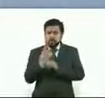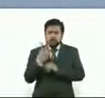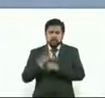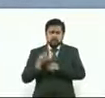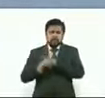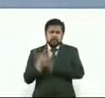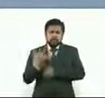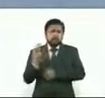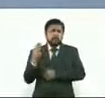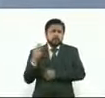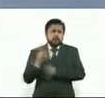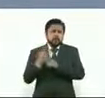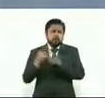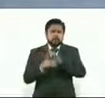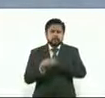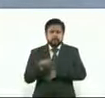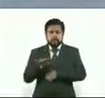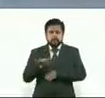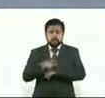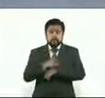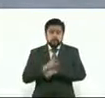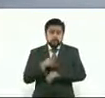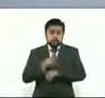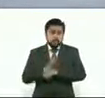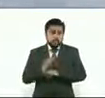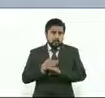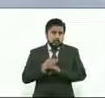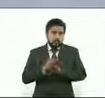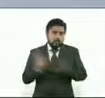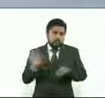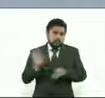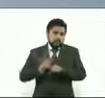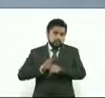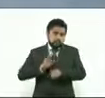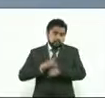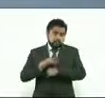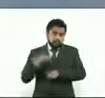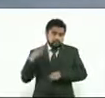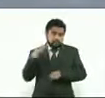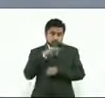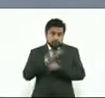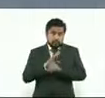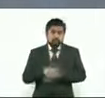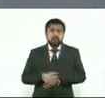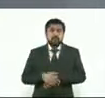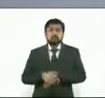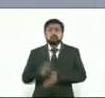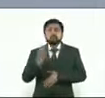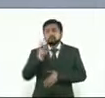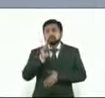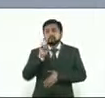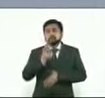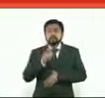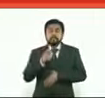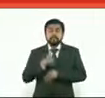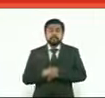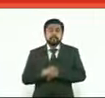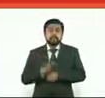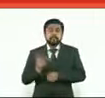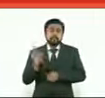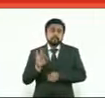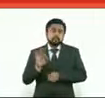5 de mayo del 2019. Pero pues inclusive también hablábamos acerca de ese incentivo que se tiene en dado caso de que se